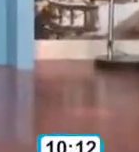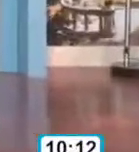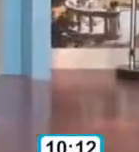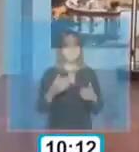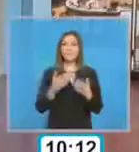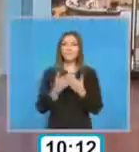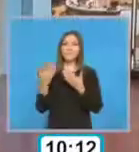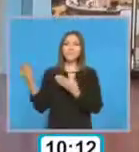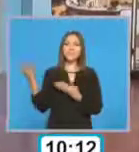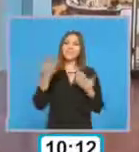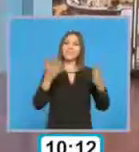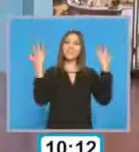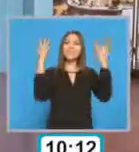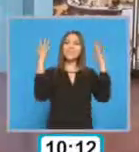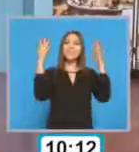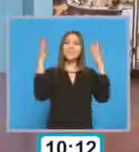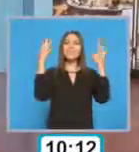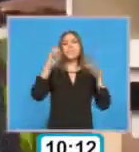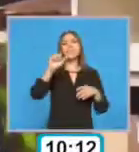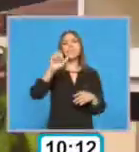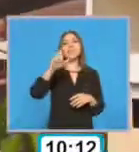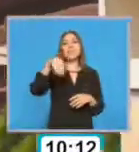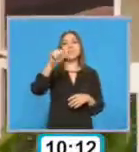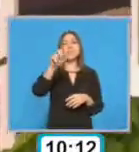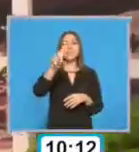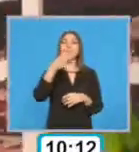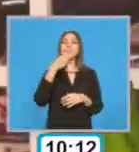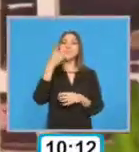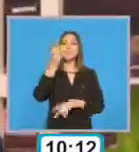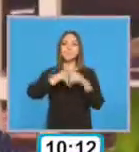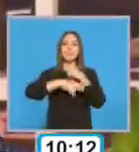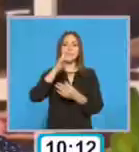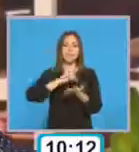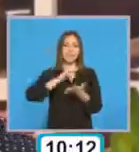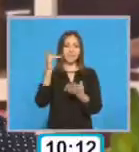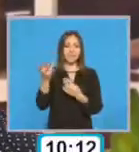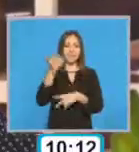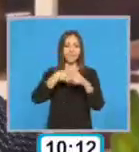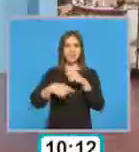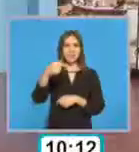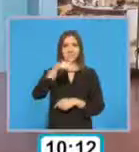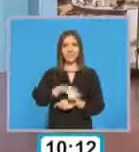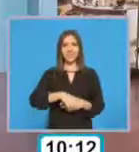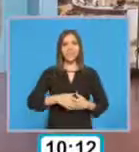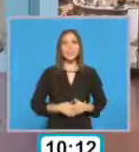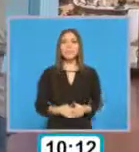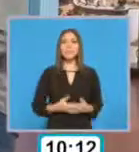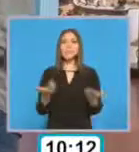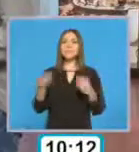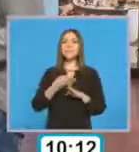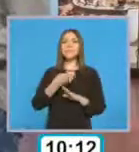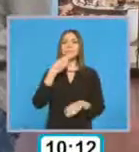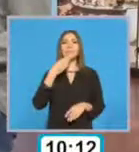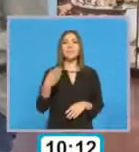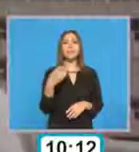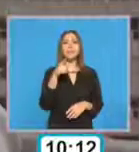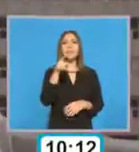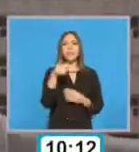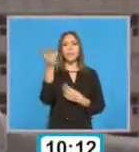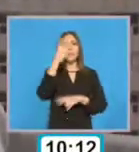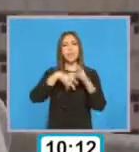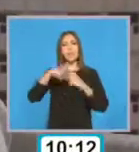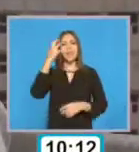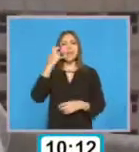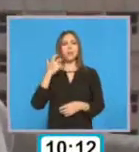Recibimos con un caluroso aplauso a Sarmat. Bienvenido, gracias por estar con nosotros. ¿Cómo estás, hermano? ¿Bien? Muy Buenas tardes a bien. Oye, tú eres de León.